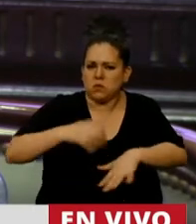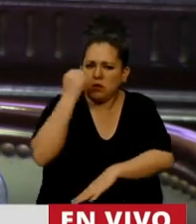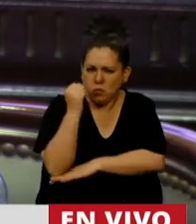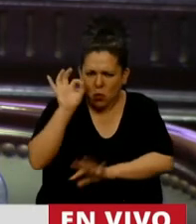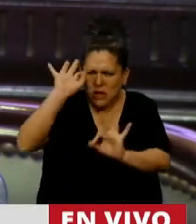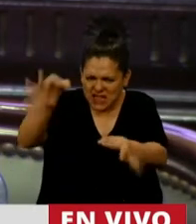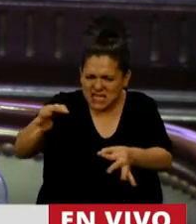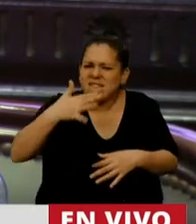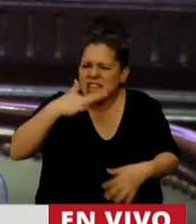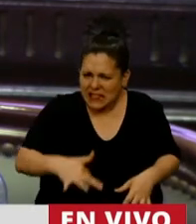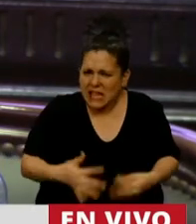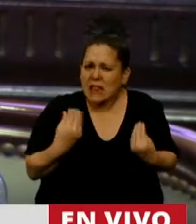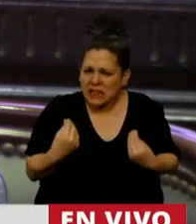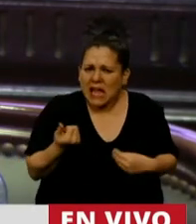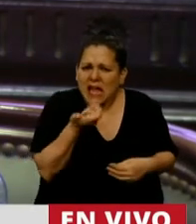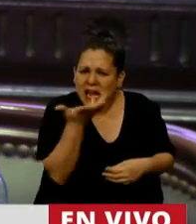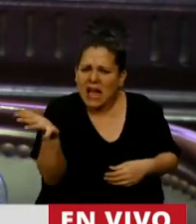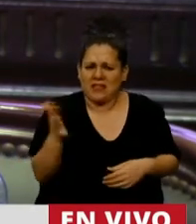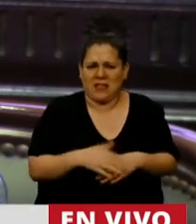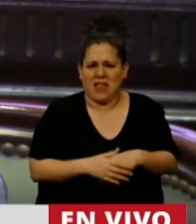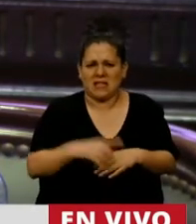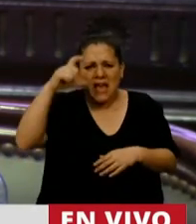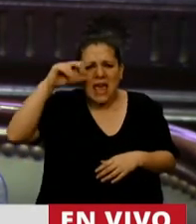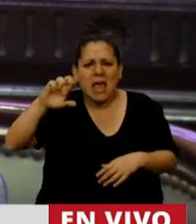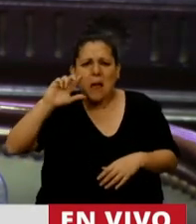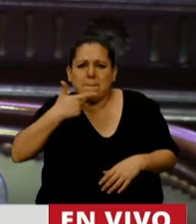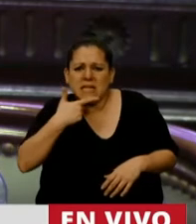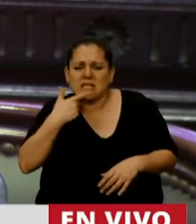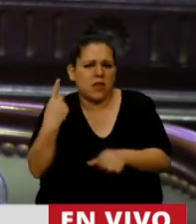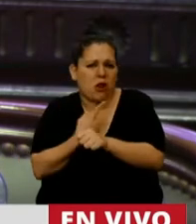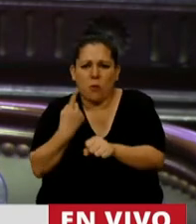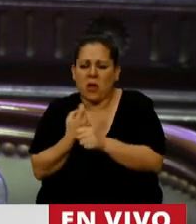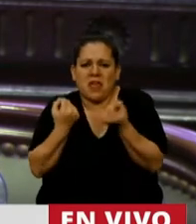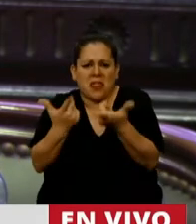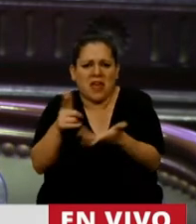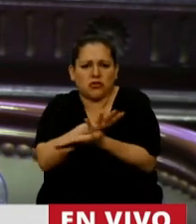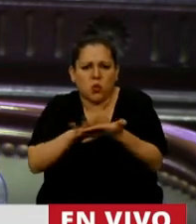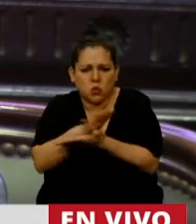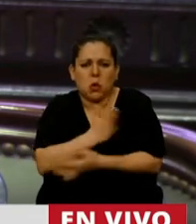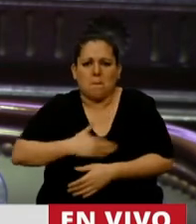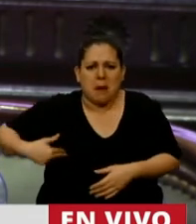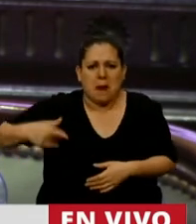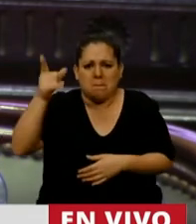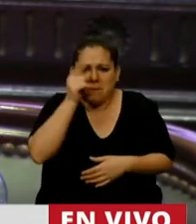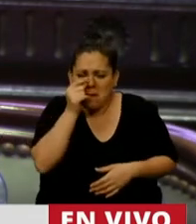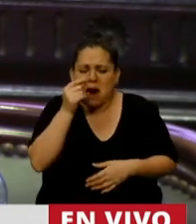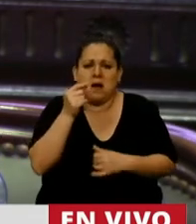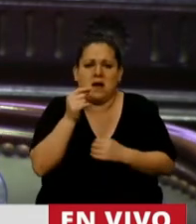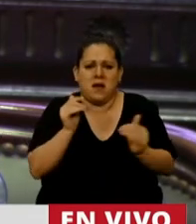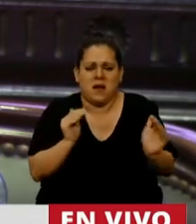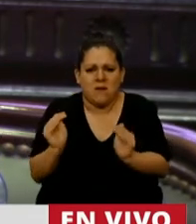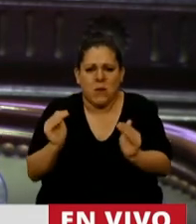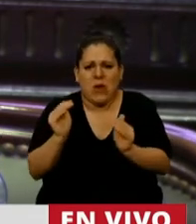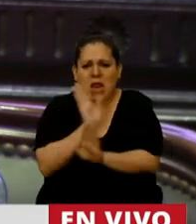¿Están teniendo en cuenta la cantidad de EPIs que no van a poder soltar solución a esas madres y esos niños en las poblaciones